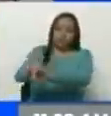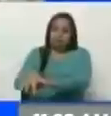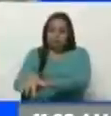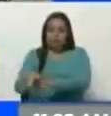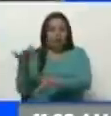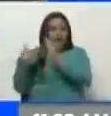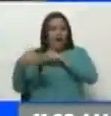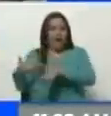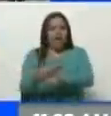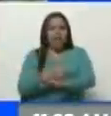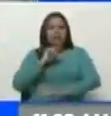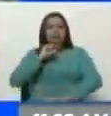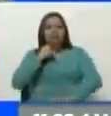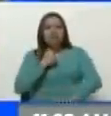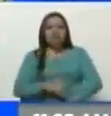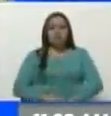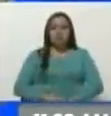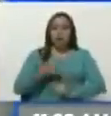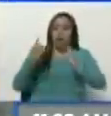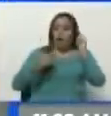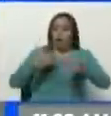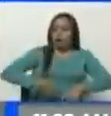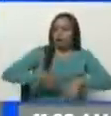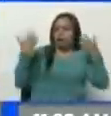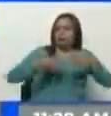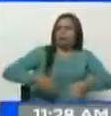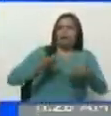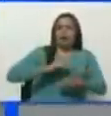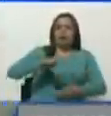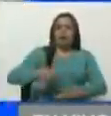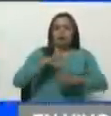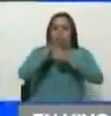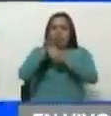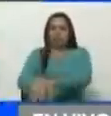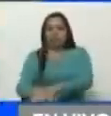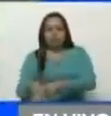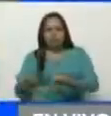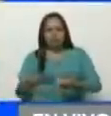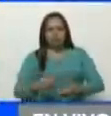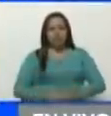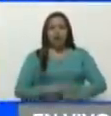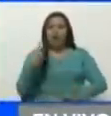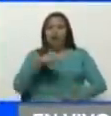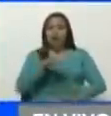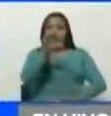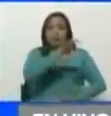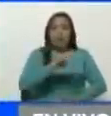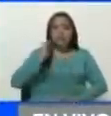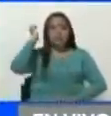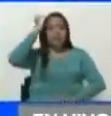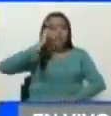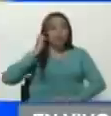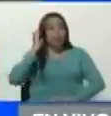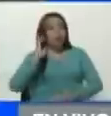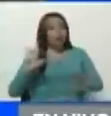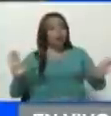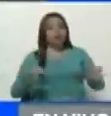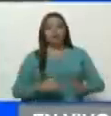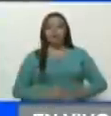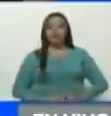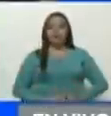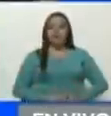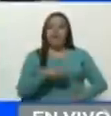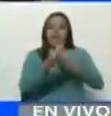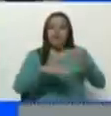Soviética, frenéticas de odio para acabar con ella, eran de los demás países de Europa. Hubo una